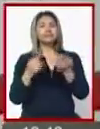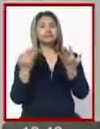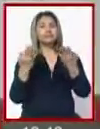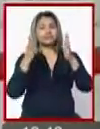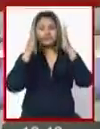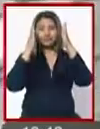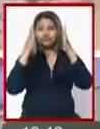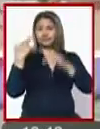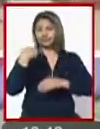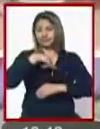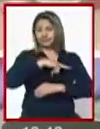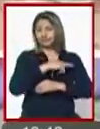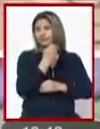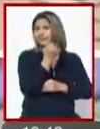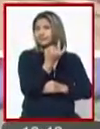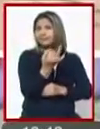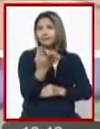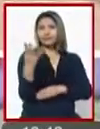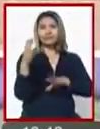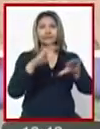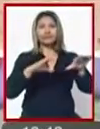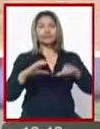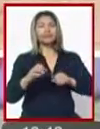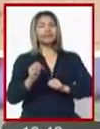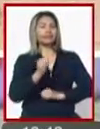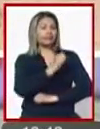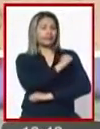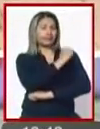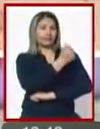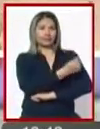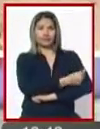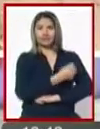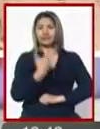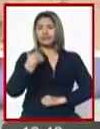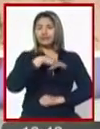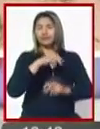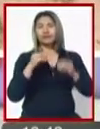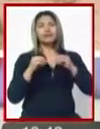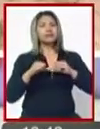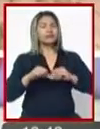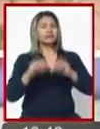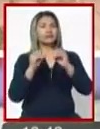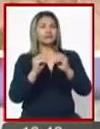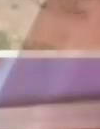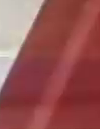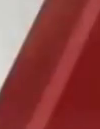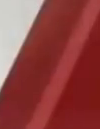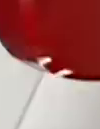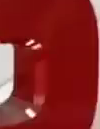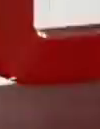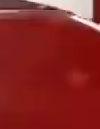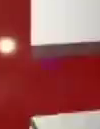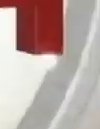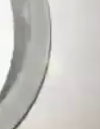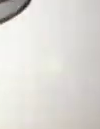Estaremos atentos nosotros ante cualquier acción que tomen las autoridades. Nosotros continuamos con más.